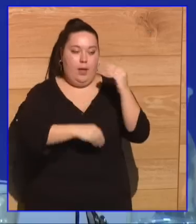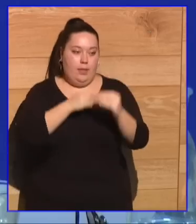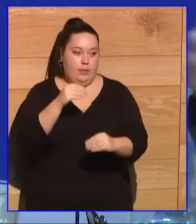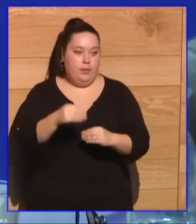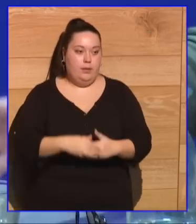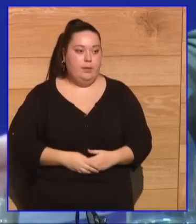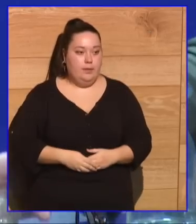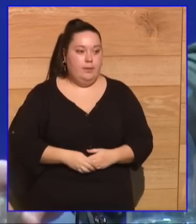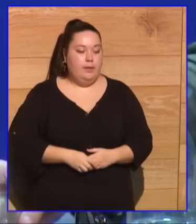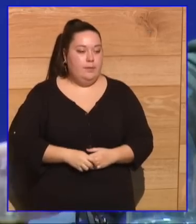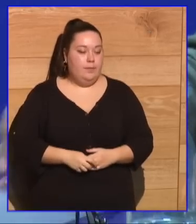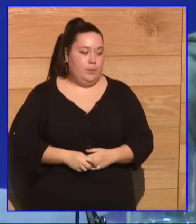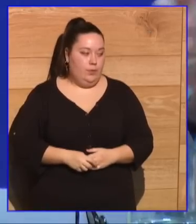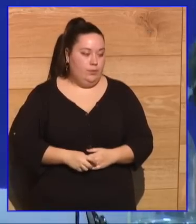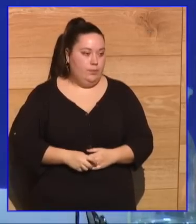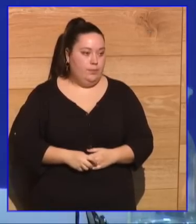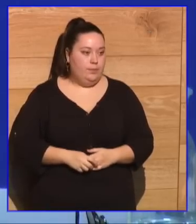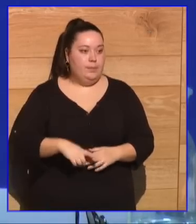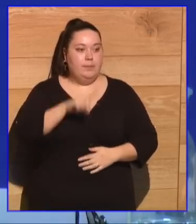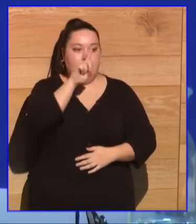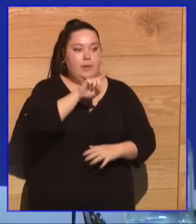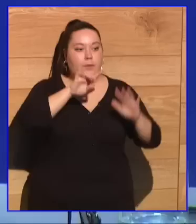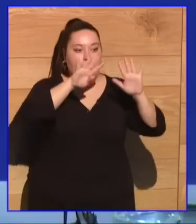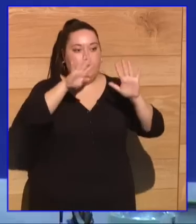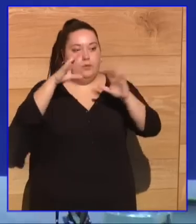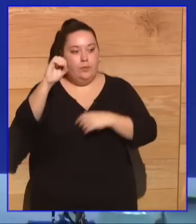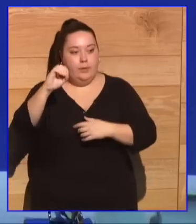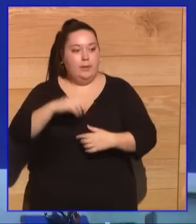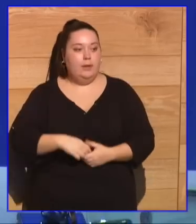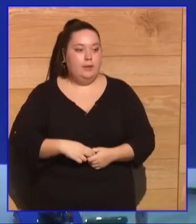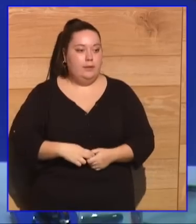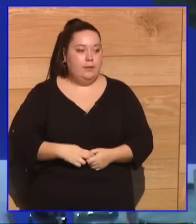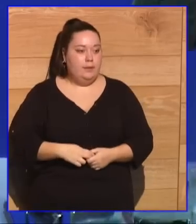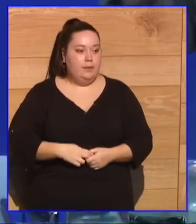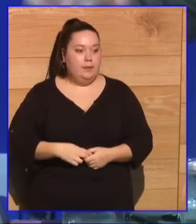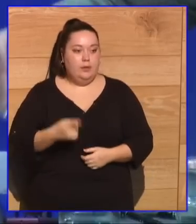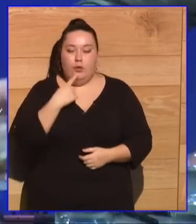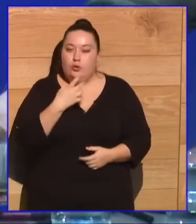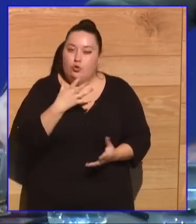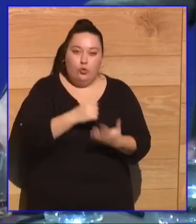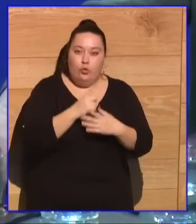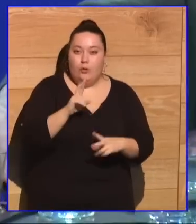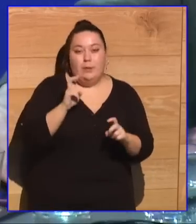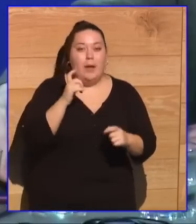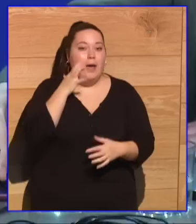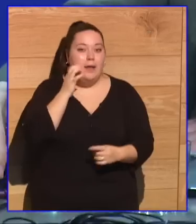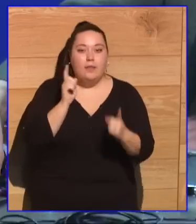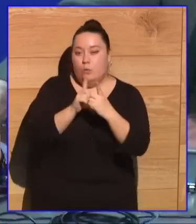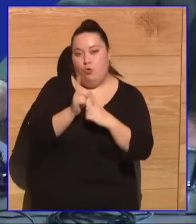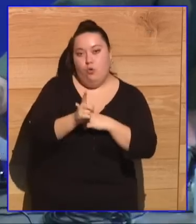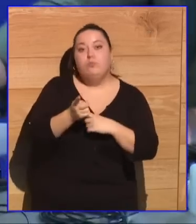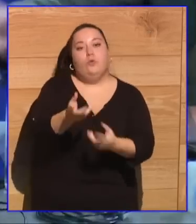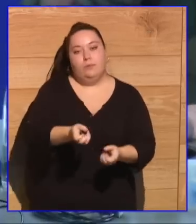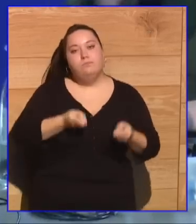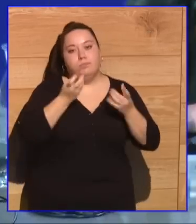Rodrigo, qué bueno eres con esto. En 1990, efectivamente, él dice, yo no he dicho todo lo que tenía que decir sobre el racismo, y hace